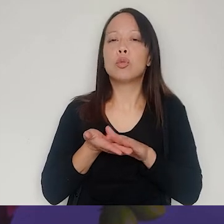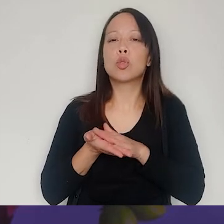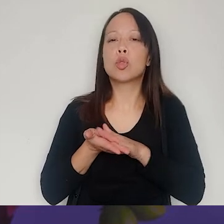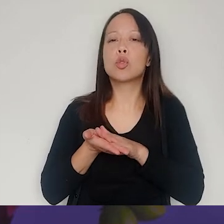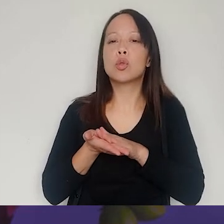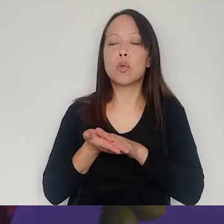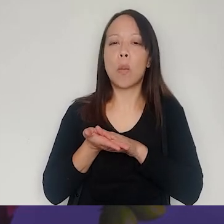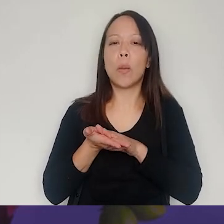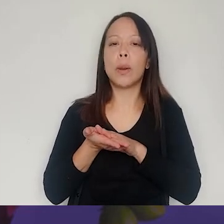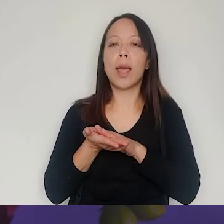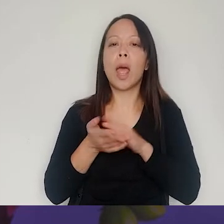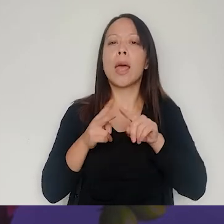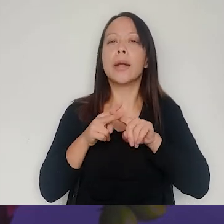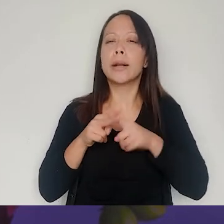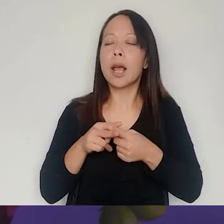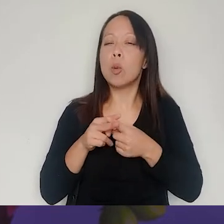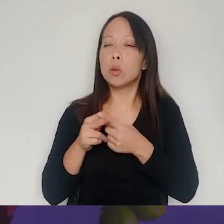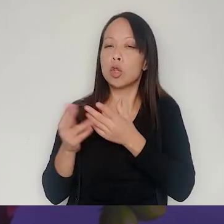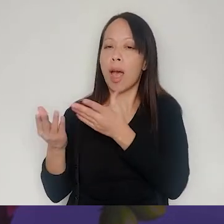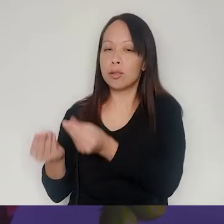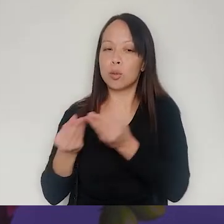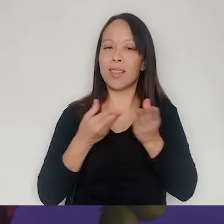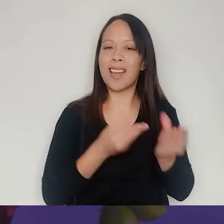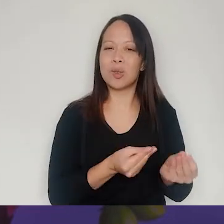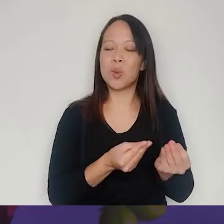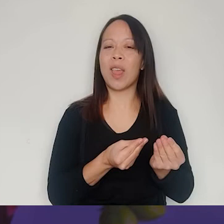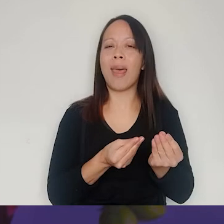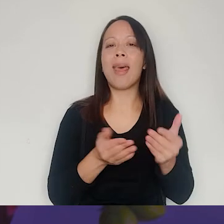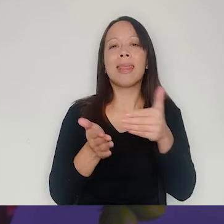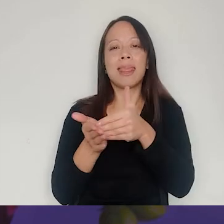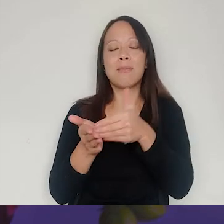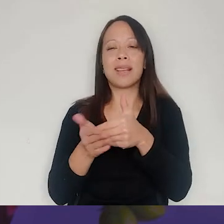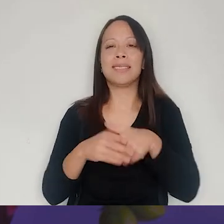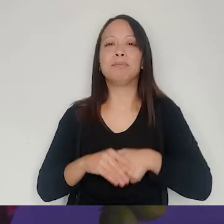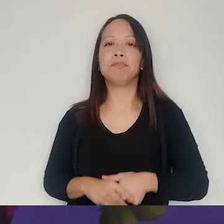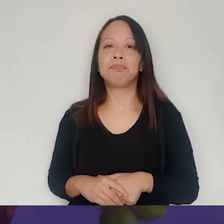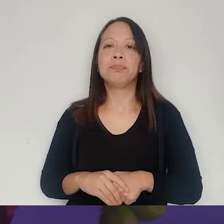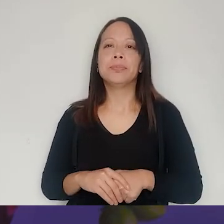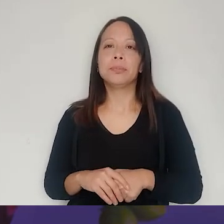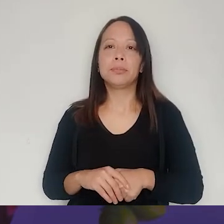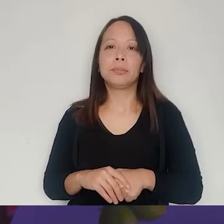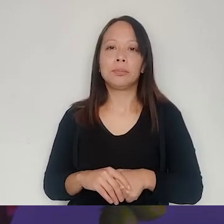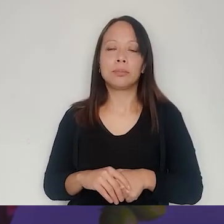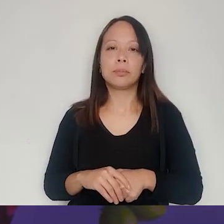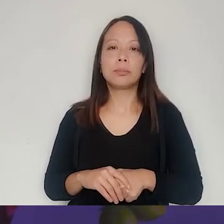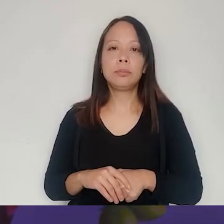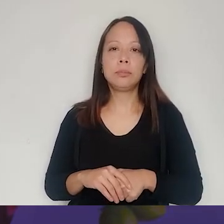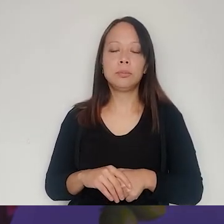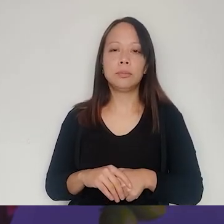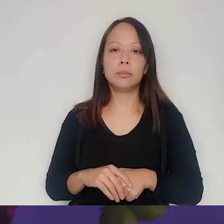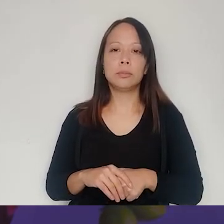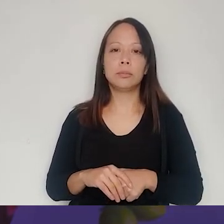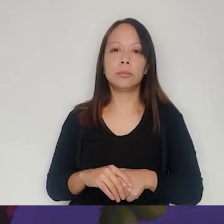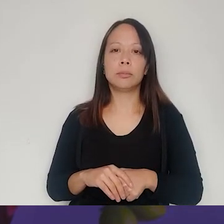lo que más nos faltan son recursos, pues nos apoyamos, ¿no?, en aquellos profesionales involucrados para que nos ayuden. El